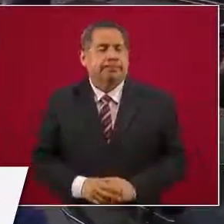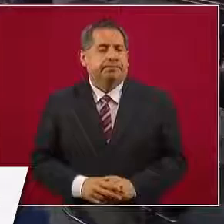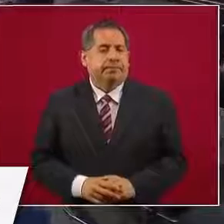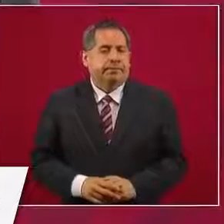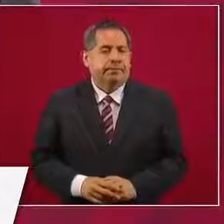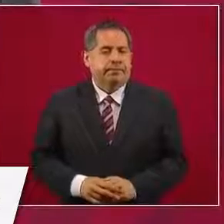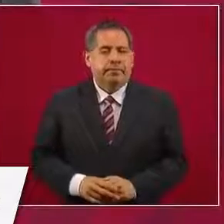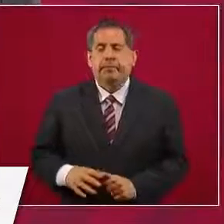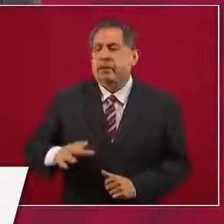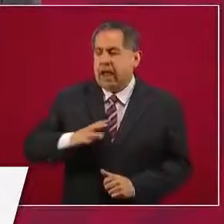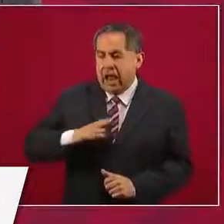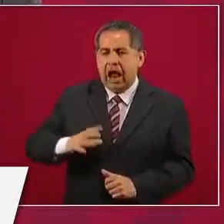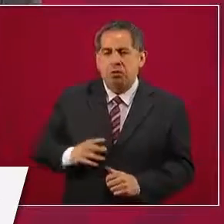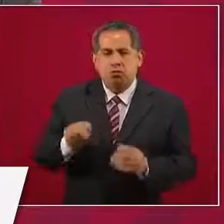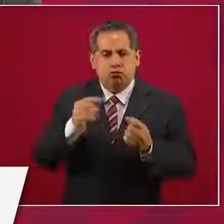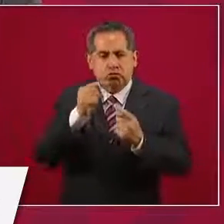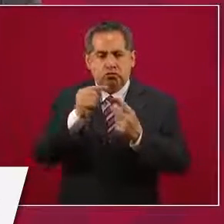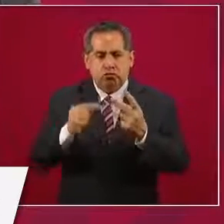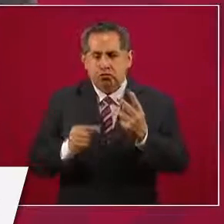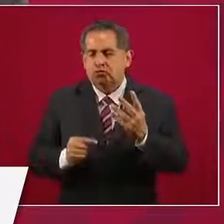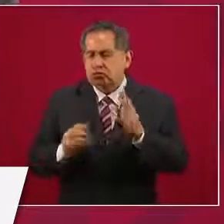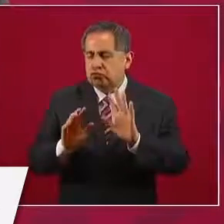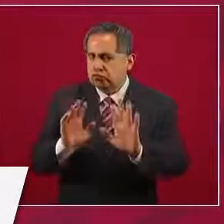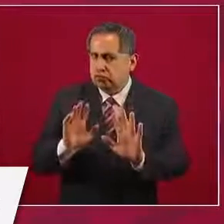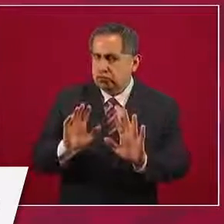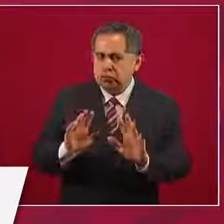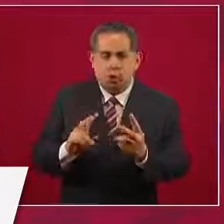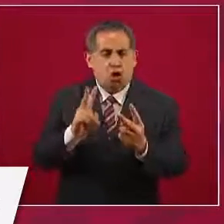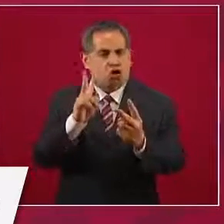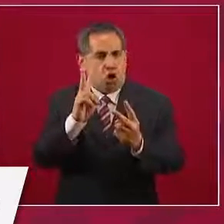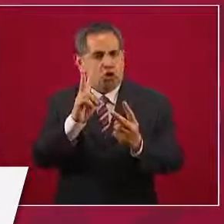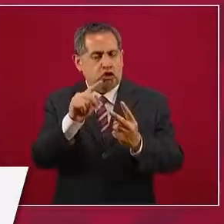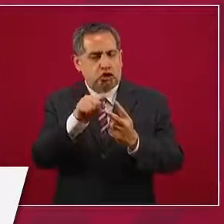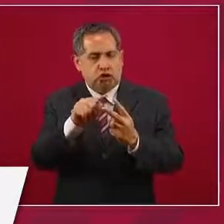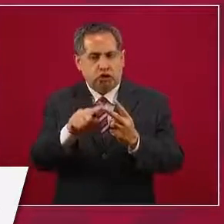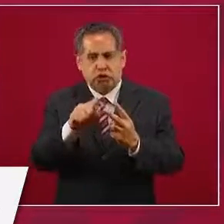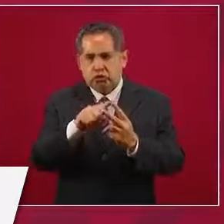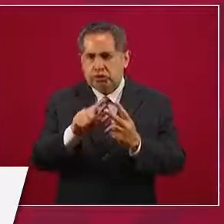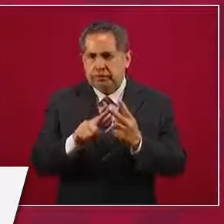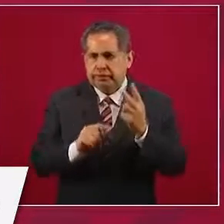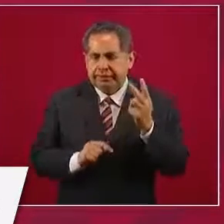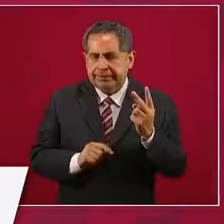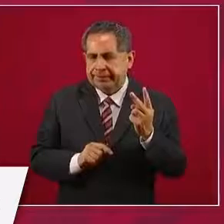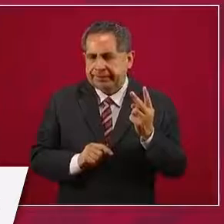hay varios casos, pero dos son